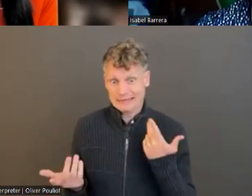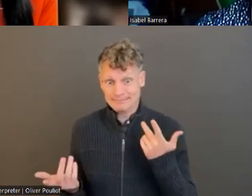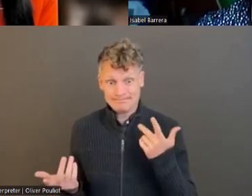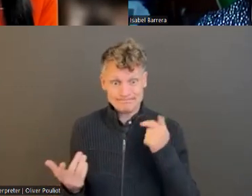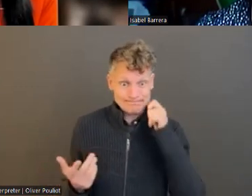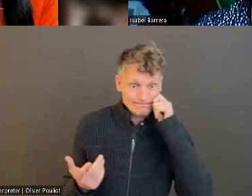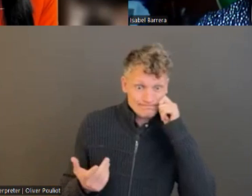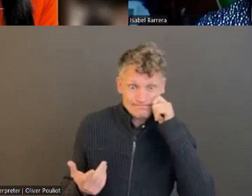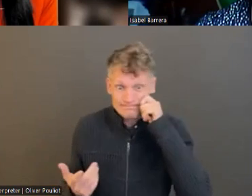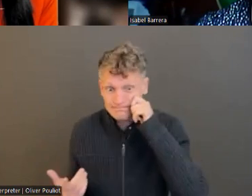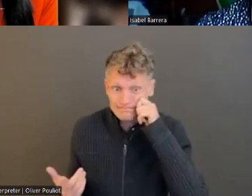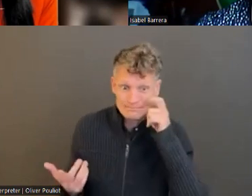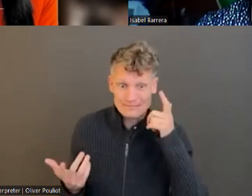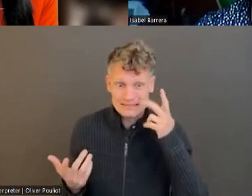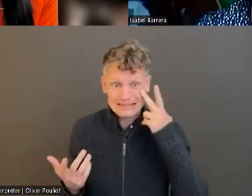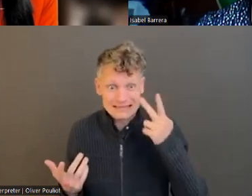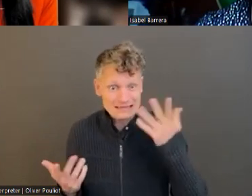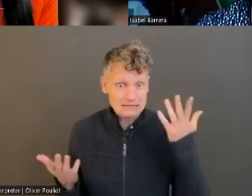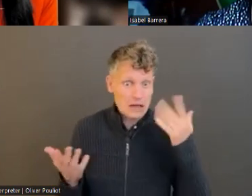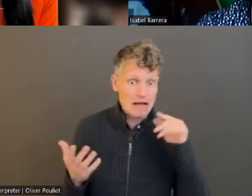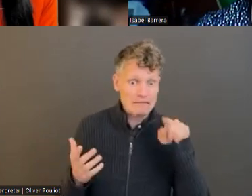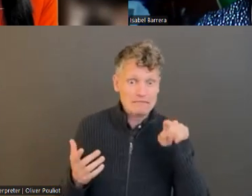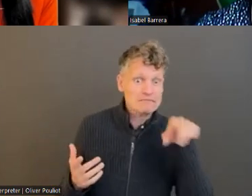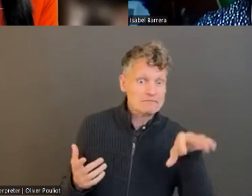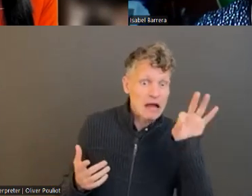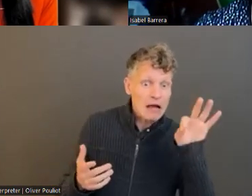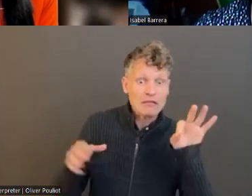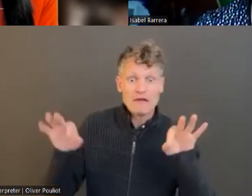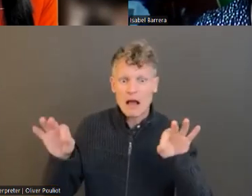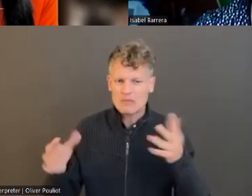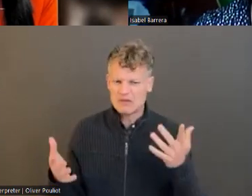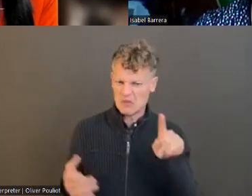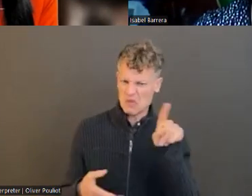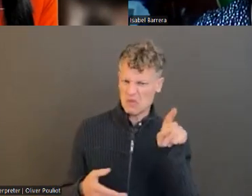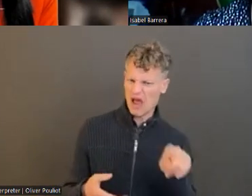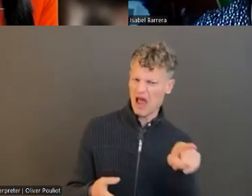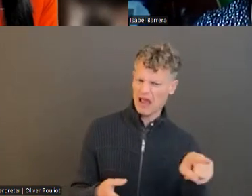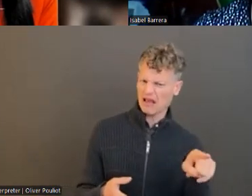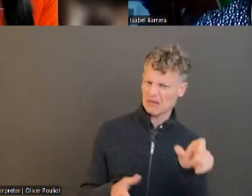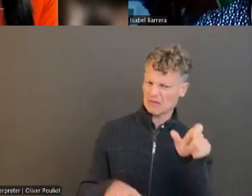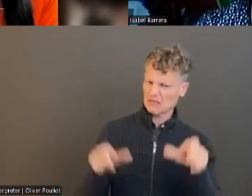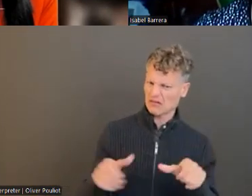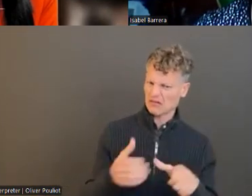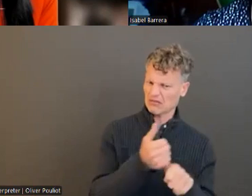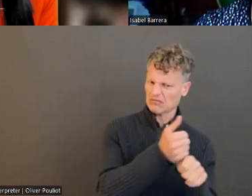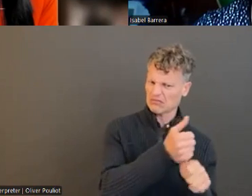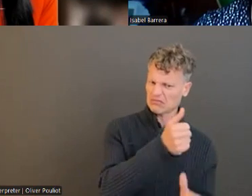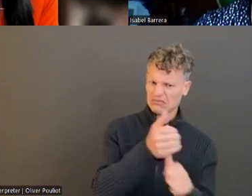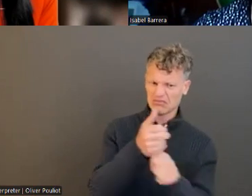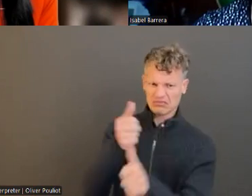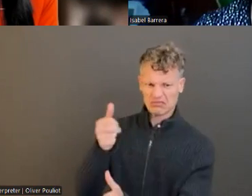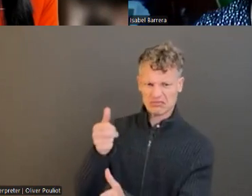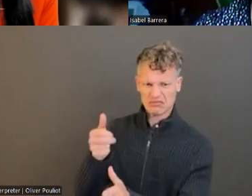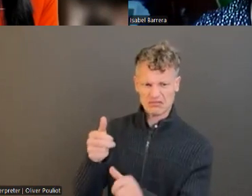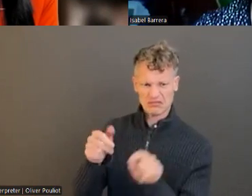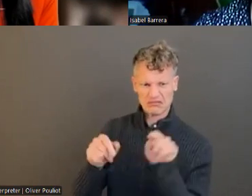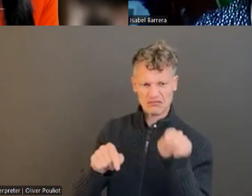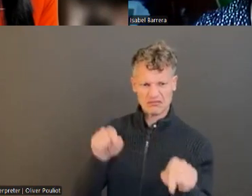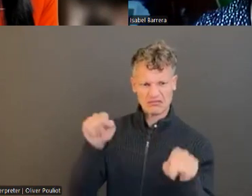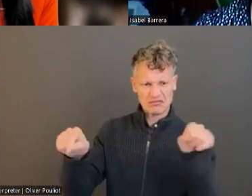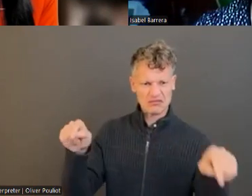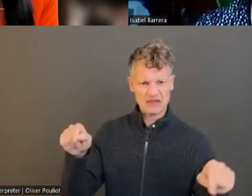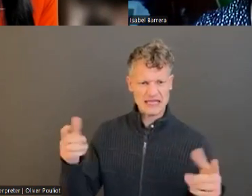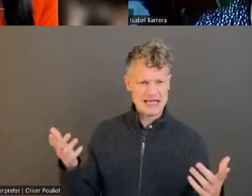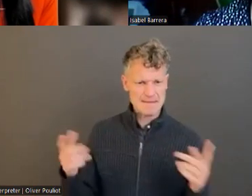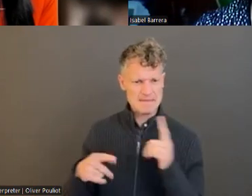el involucramiento de los otros sectores que tienen que ver con esto a nivel subnacional. Entonces, no significa que el